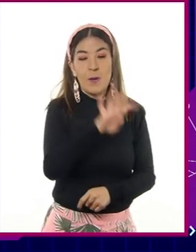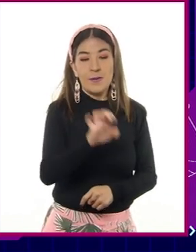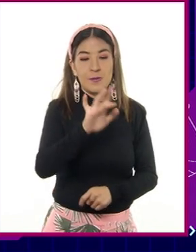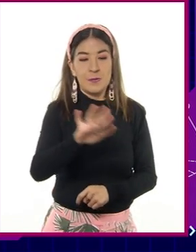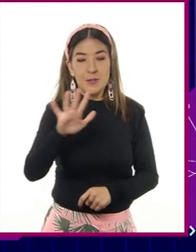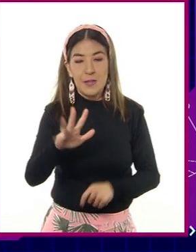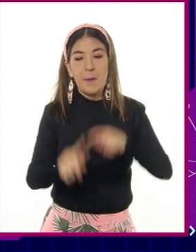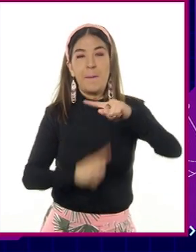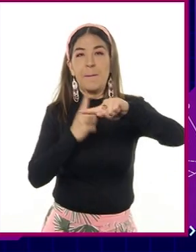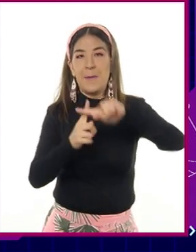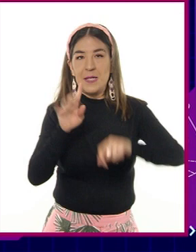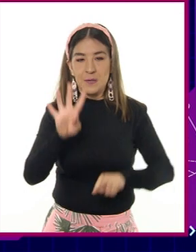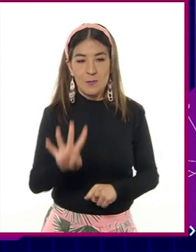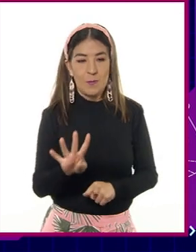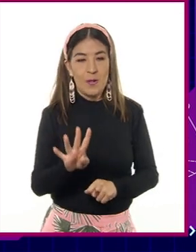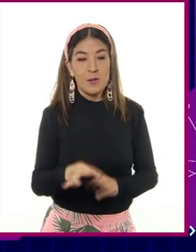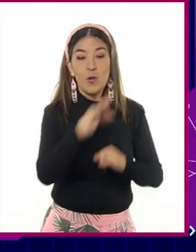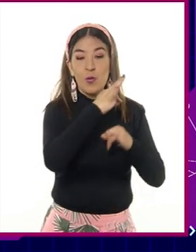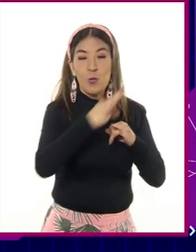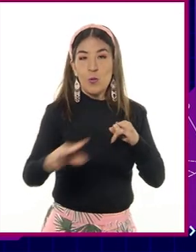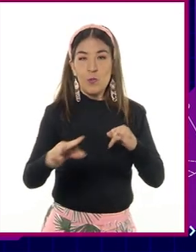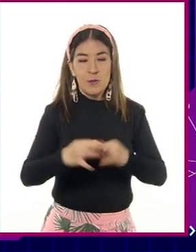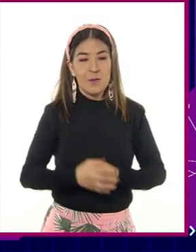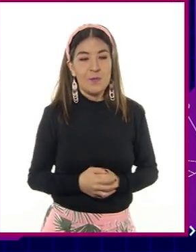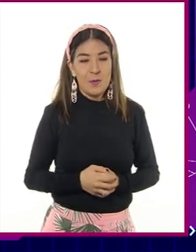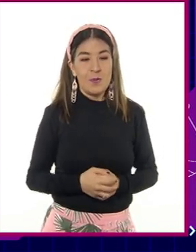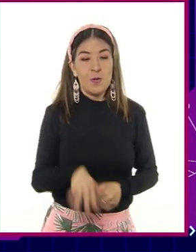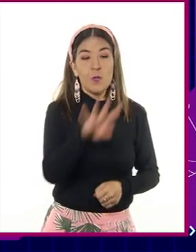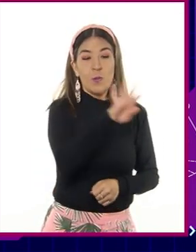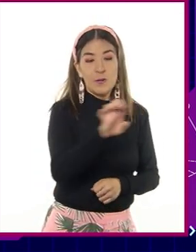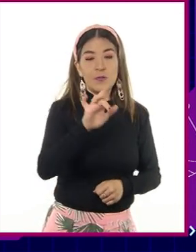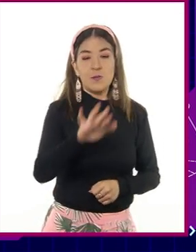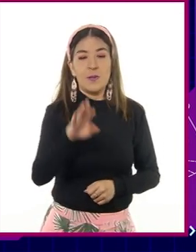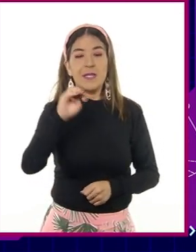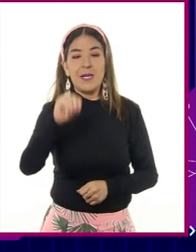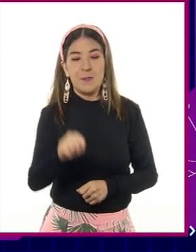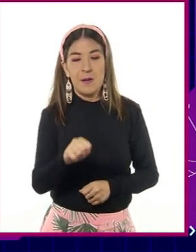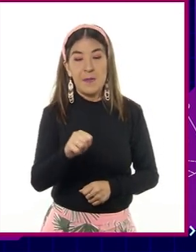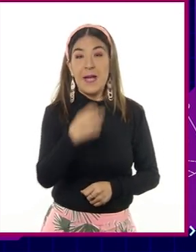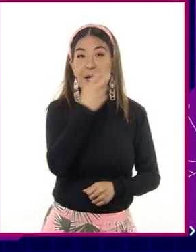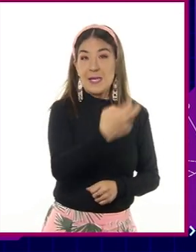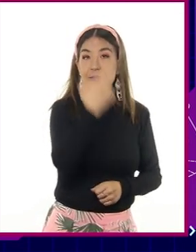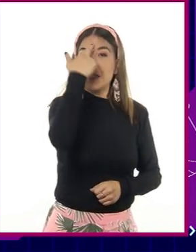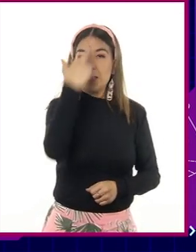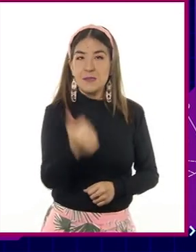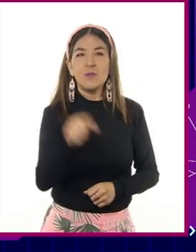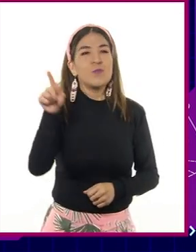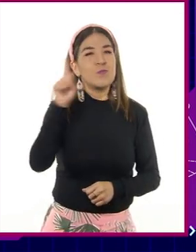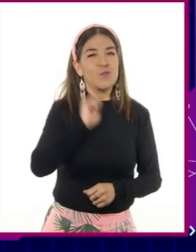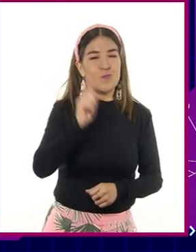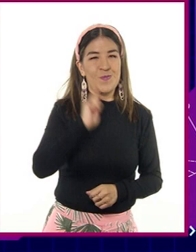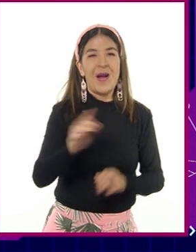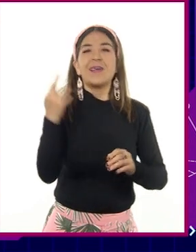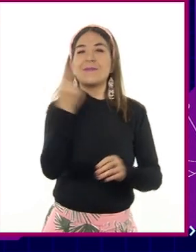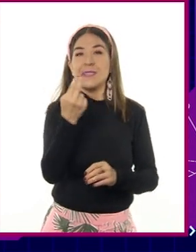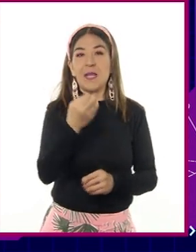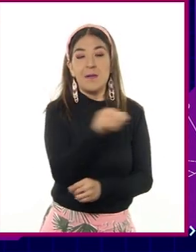más 4. Y finalmente obtenemos 459. Por lo tanto, Carmen